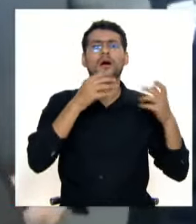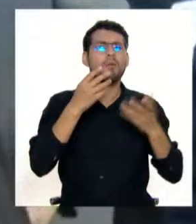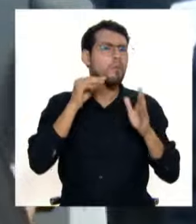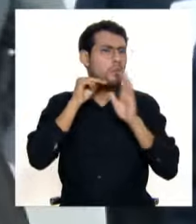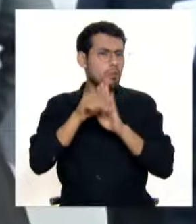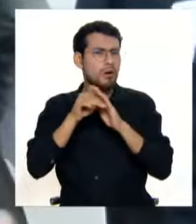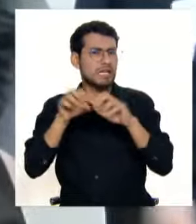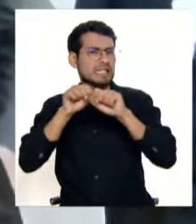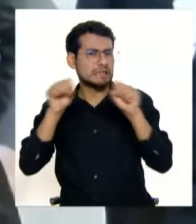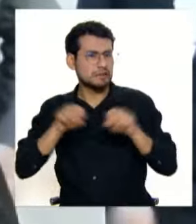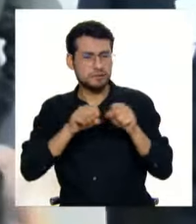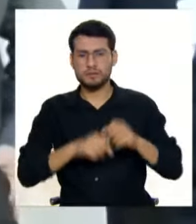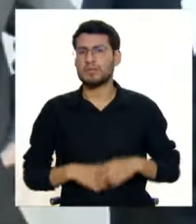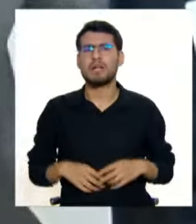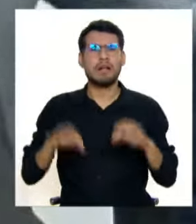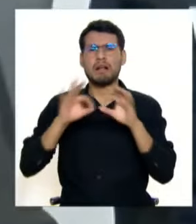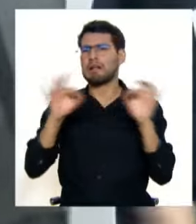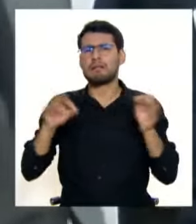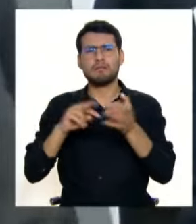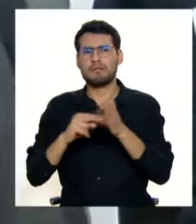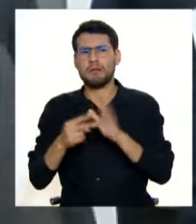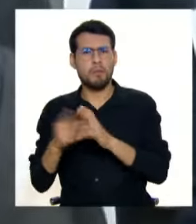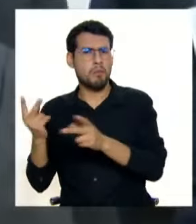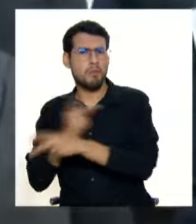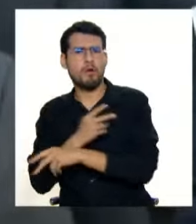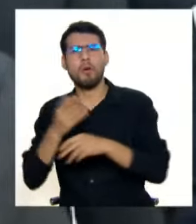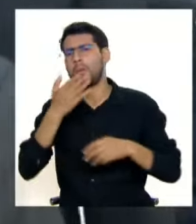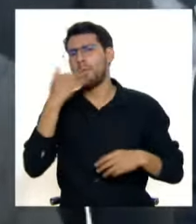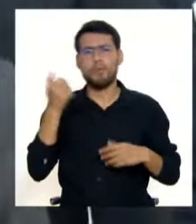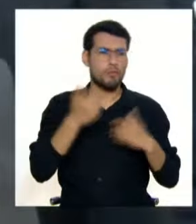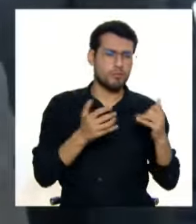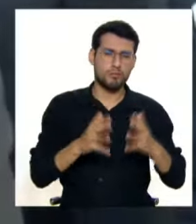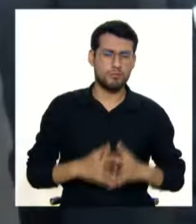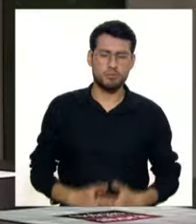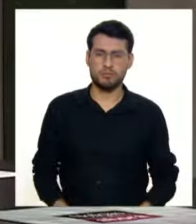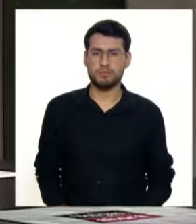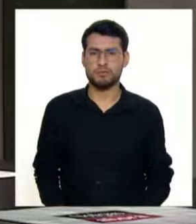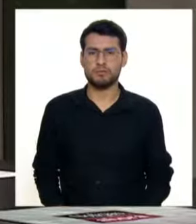son modelos de ver del sistema, ninguno es peor o mejor que el otro.